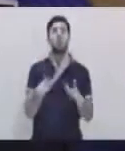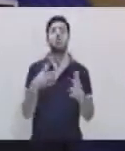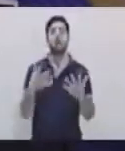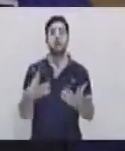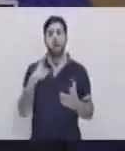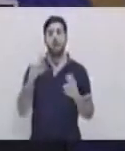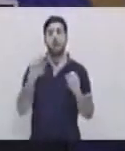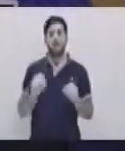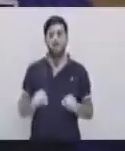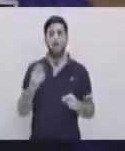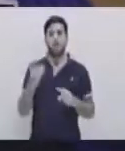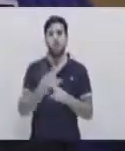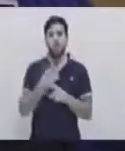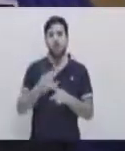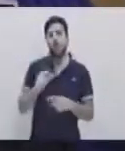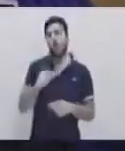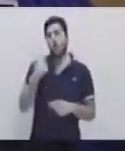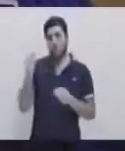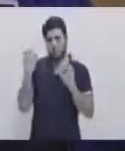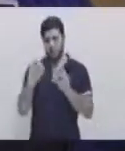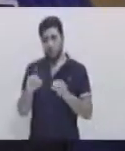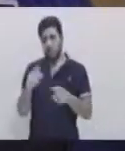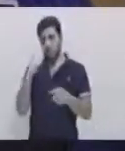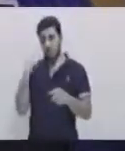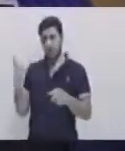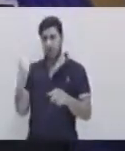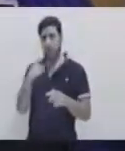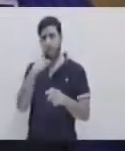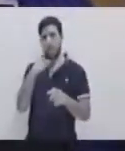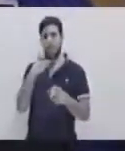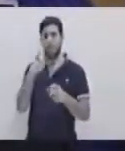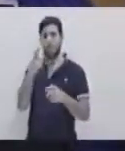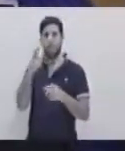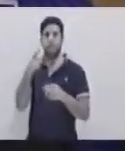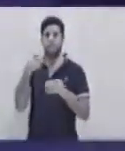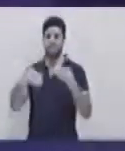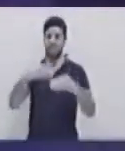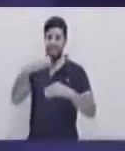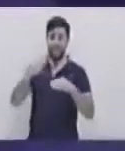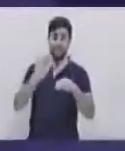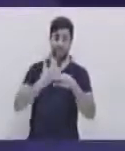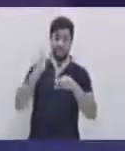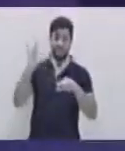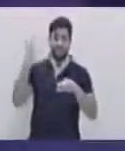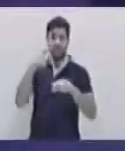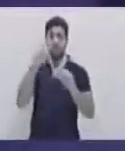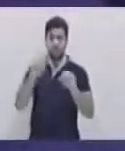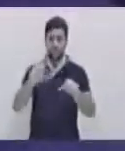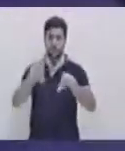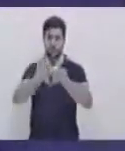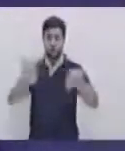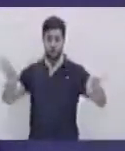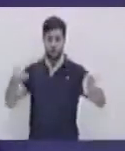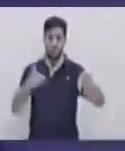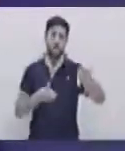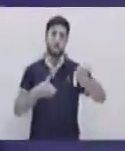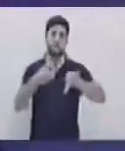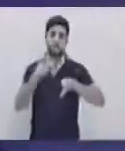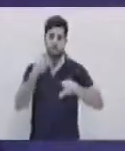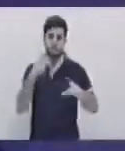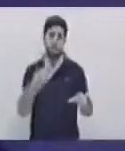También se puede realizar con un tubo de papel aluminio en donde puedes aplicar un poco